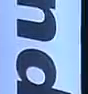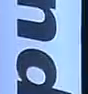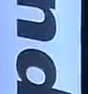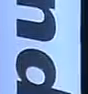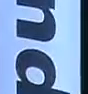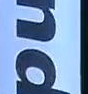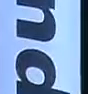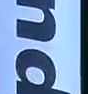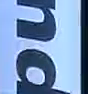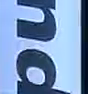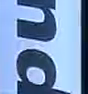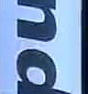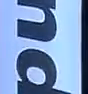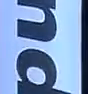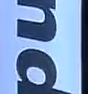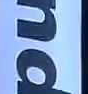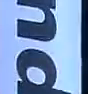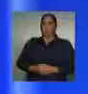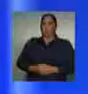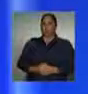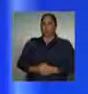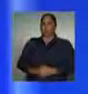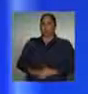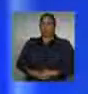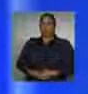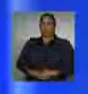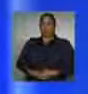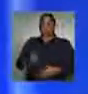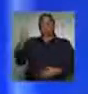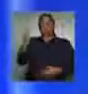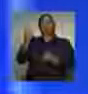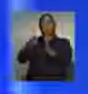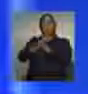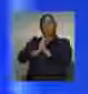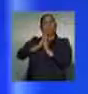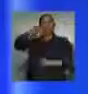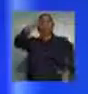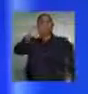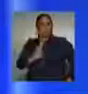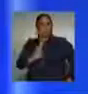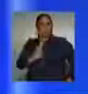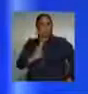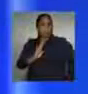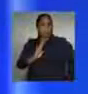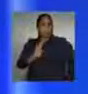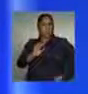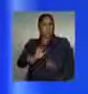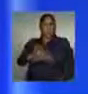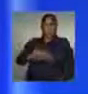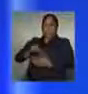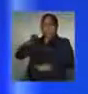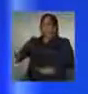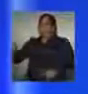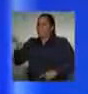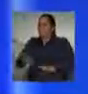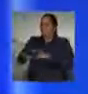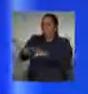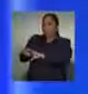este proceso adelante solo le pido a dios que el crimen y la